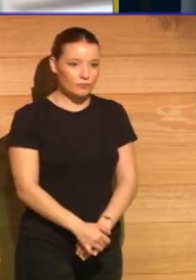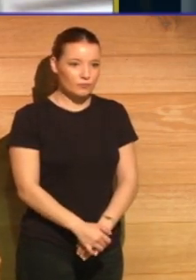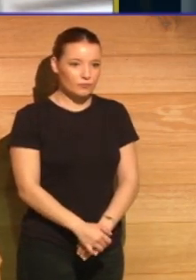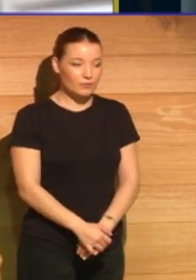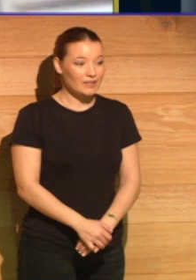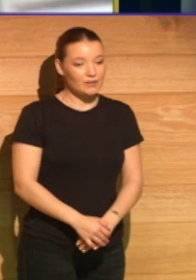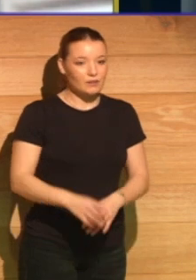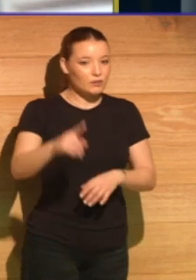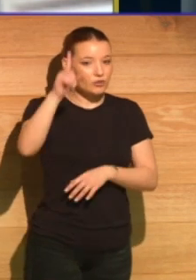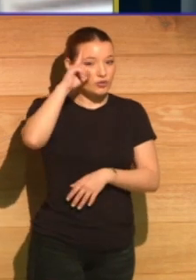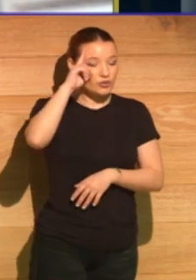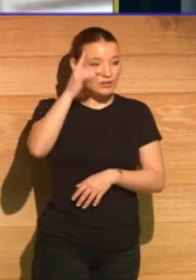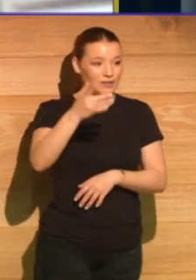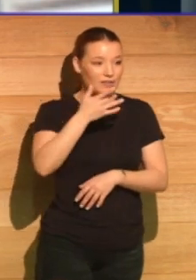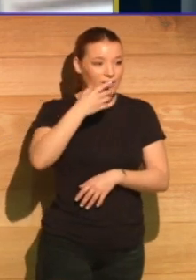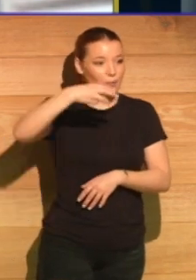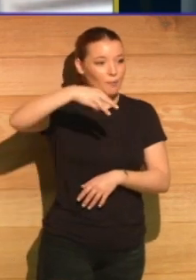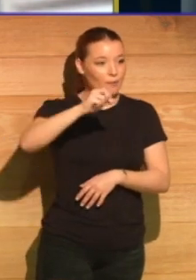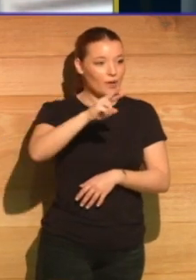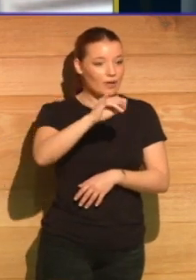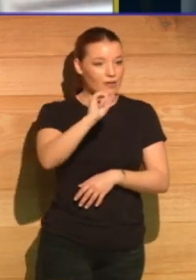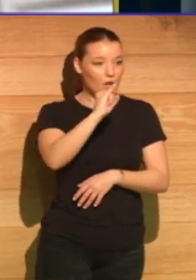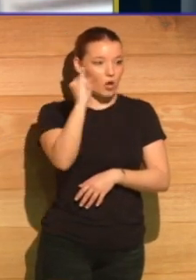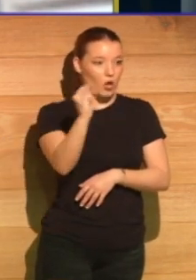No sé si María Josefa